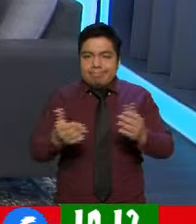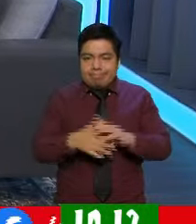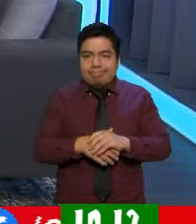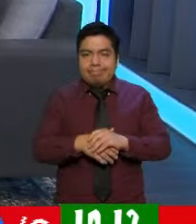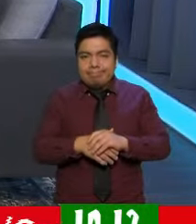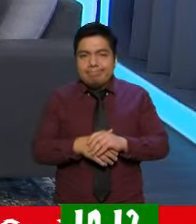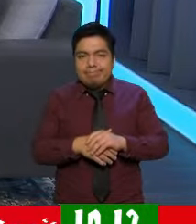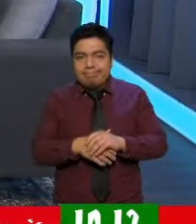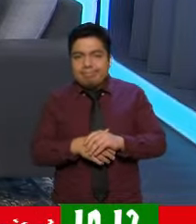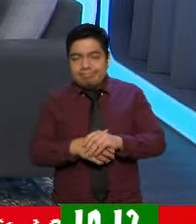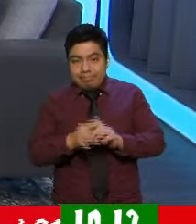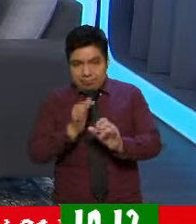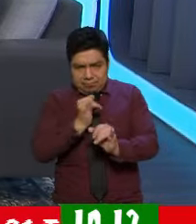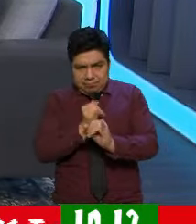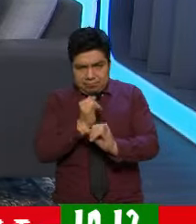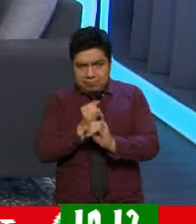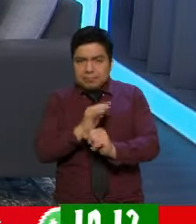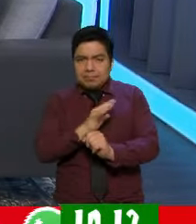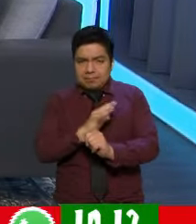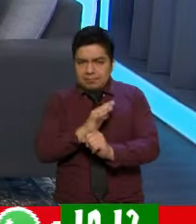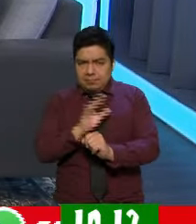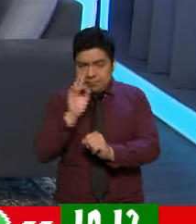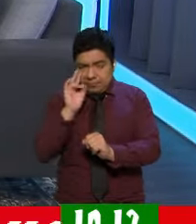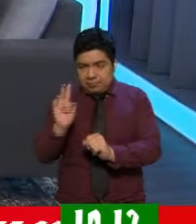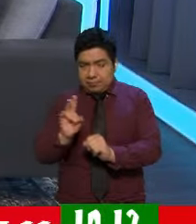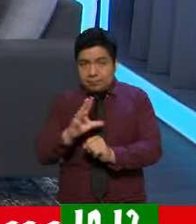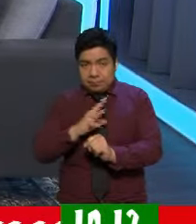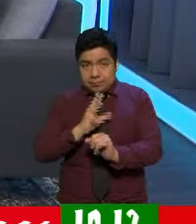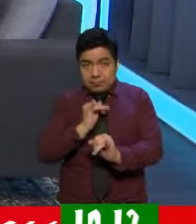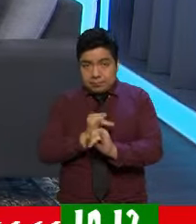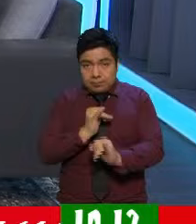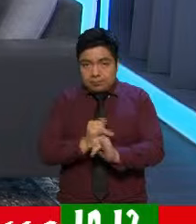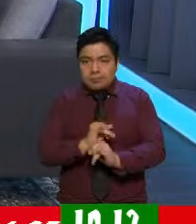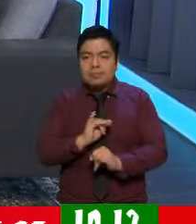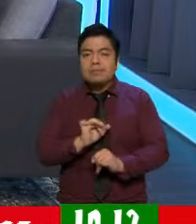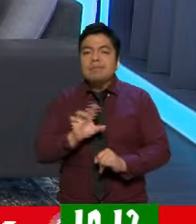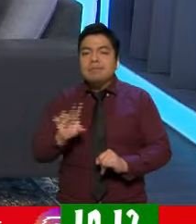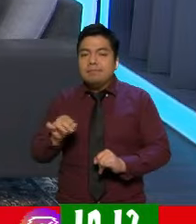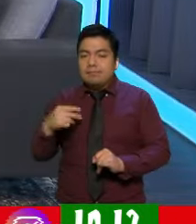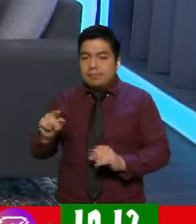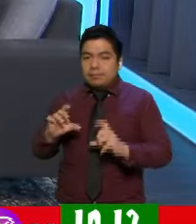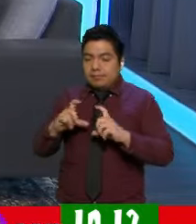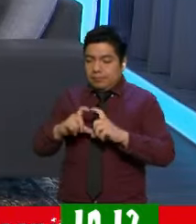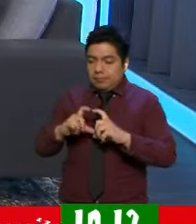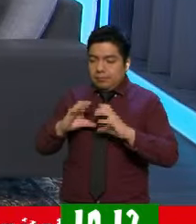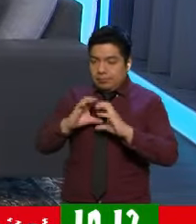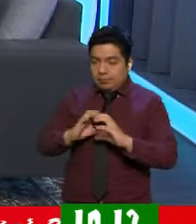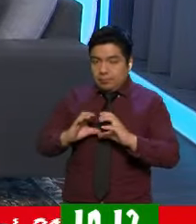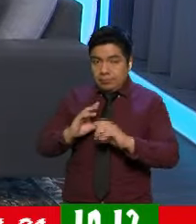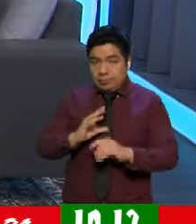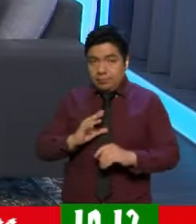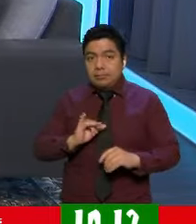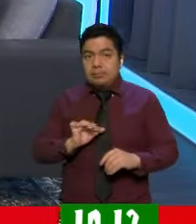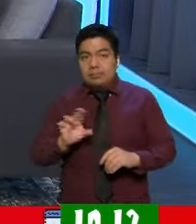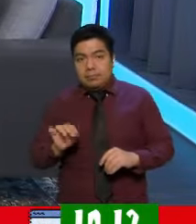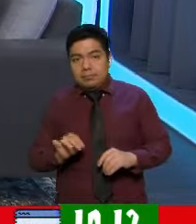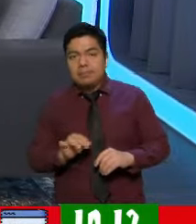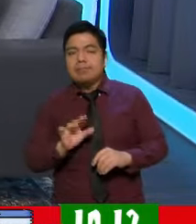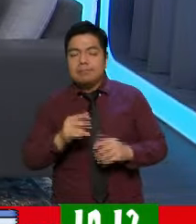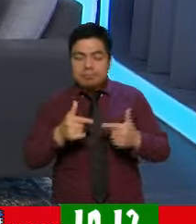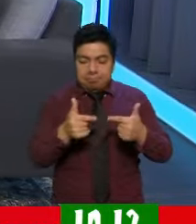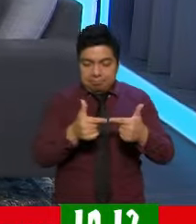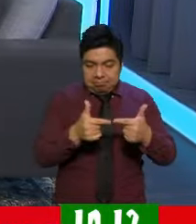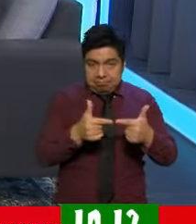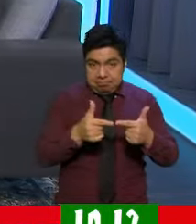cantor, y si se encuentra en internet, lo encontramos todavía aquí y con sus rolas, ¿verdad? Totalmente, muy fácil. Se googlea,